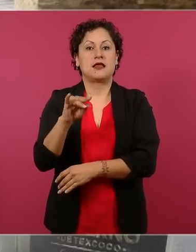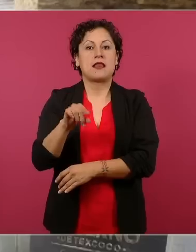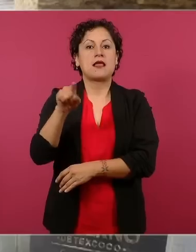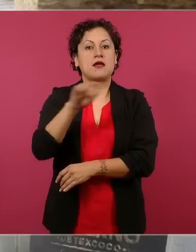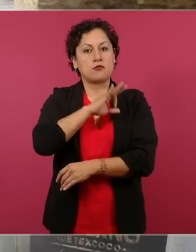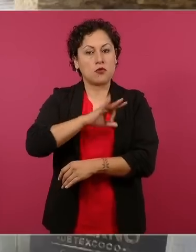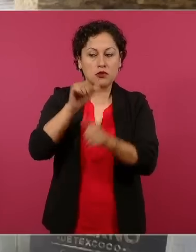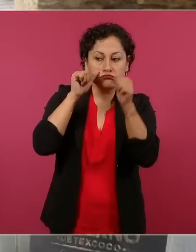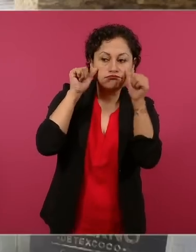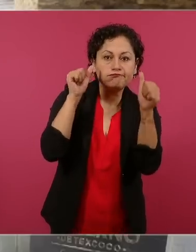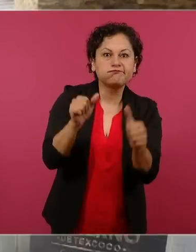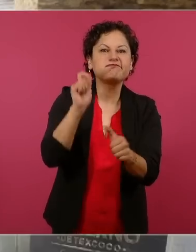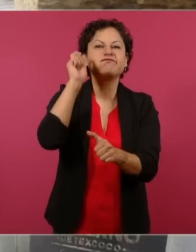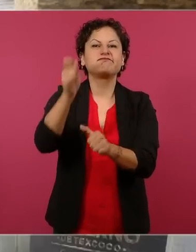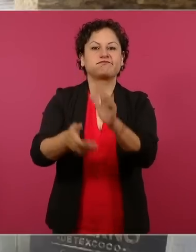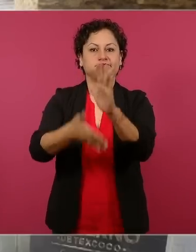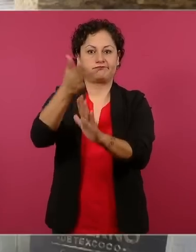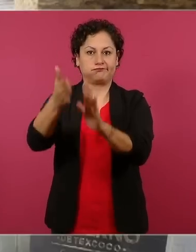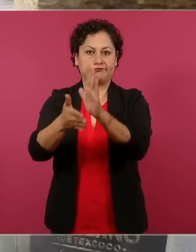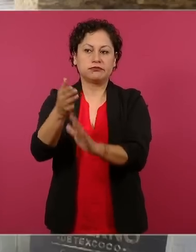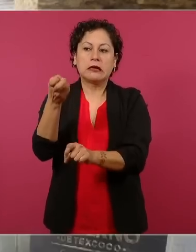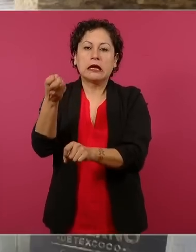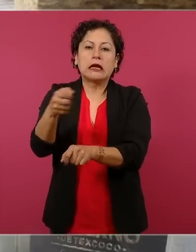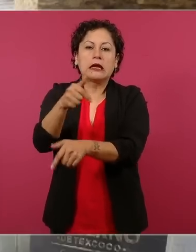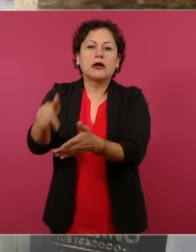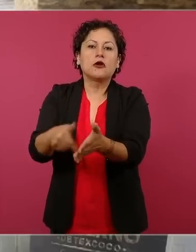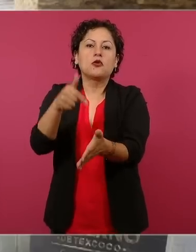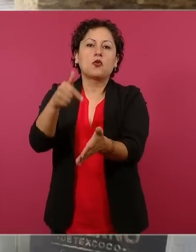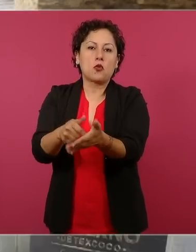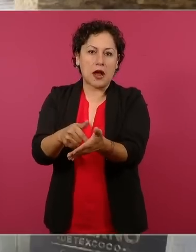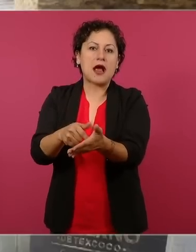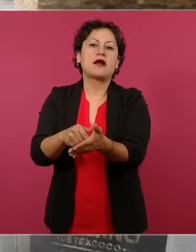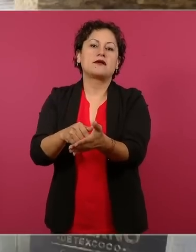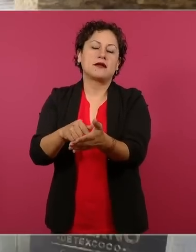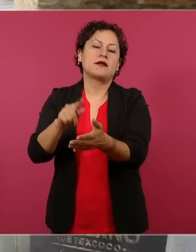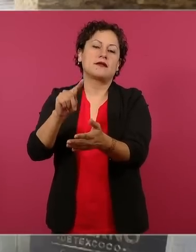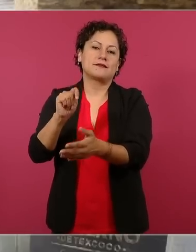sustitución que ha esperado mucho tiempo allá en Tlanepantla.